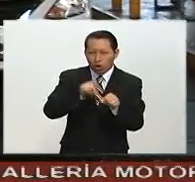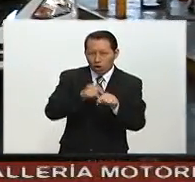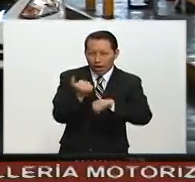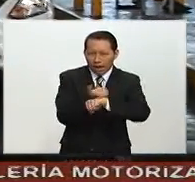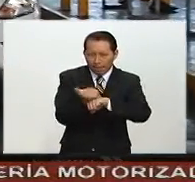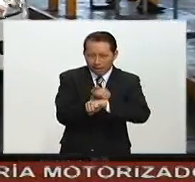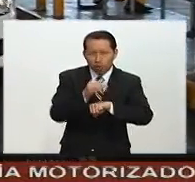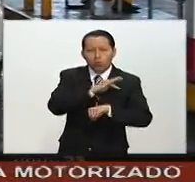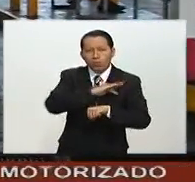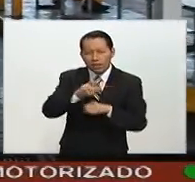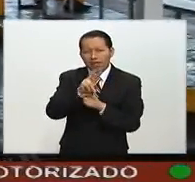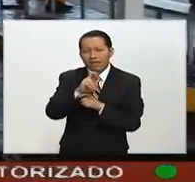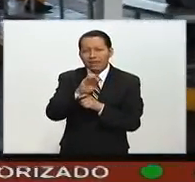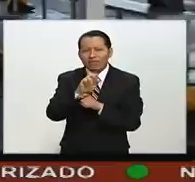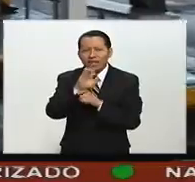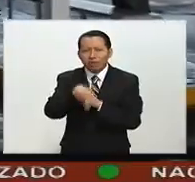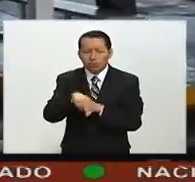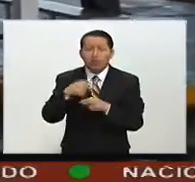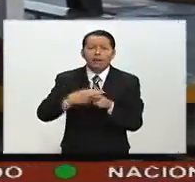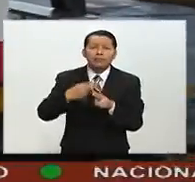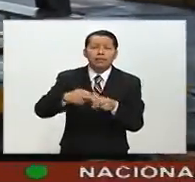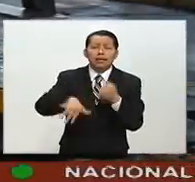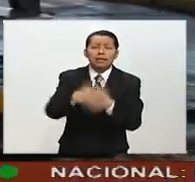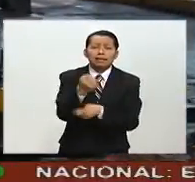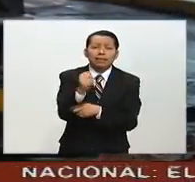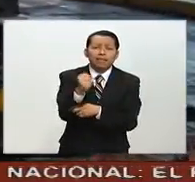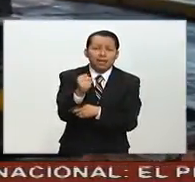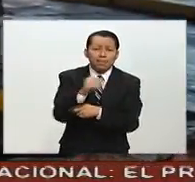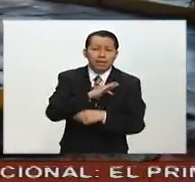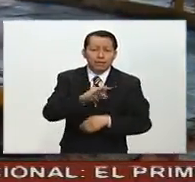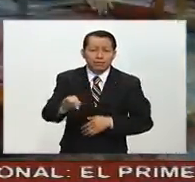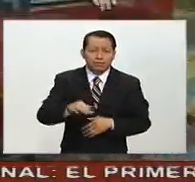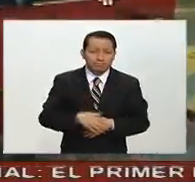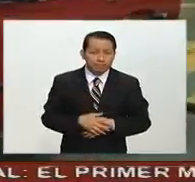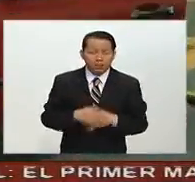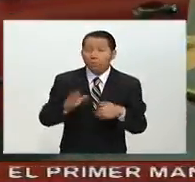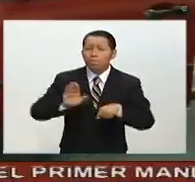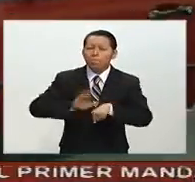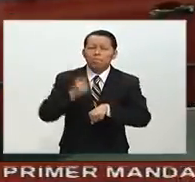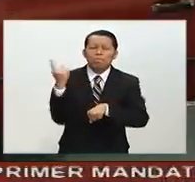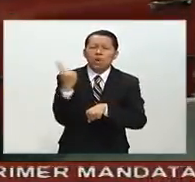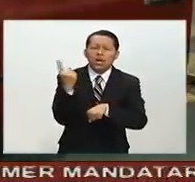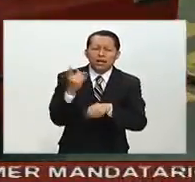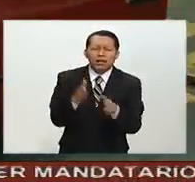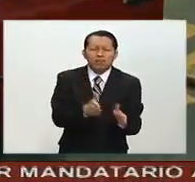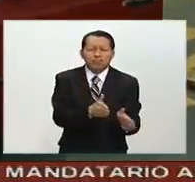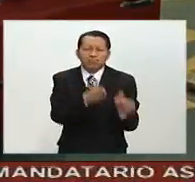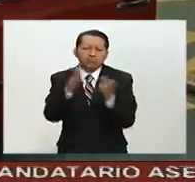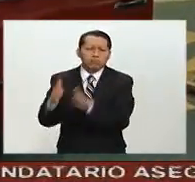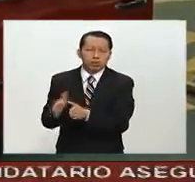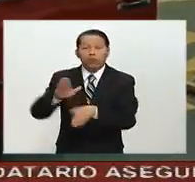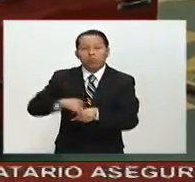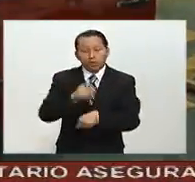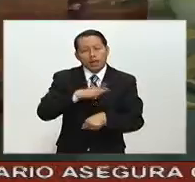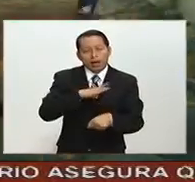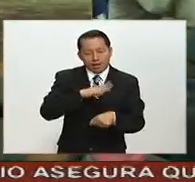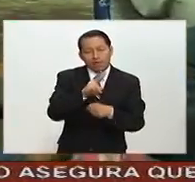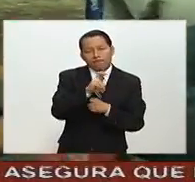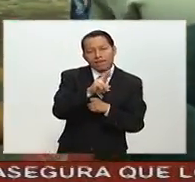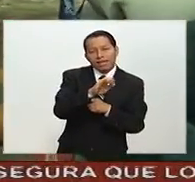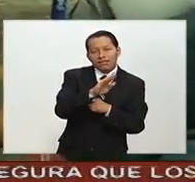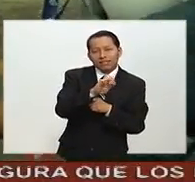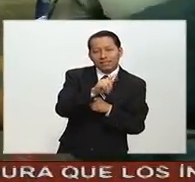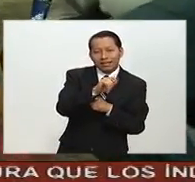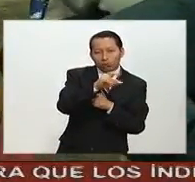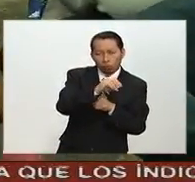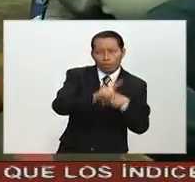vehicular. Tendrán hasta el 15 de septiembre para realizar el trámite. La medida se tomó después de los problemas que registraron los verificentros